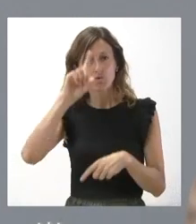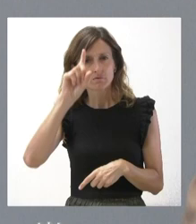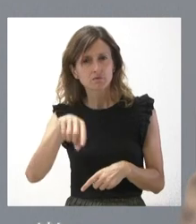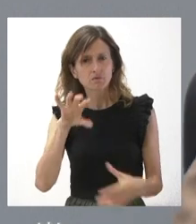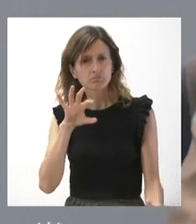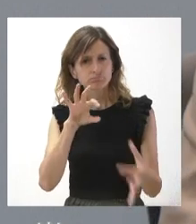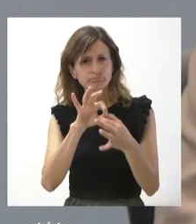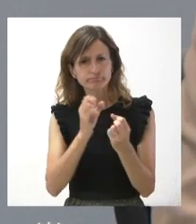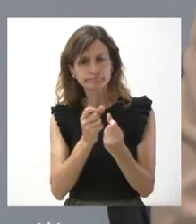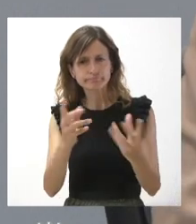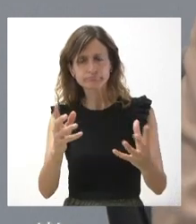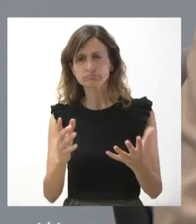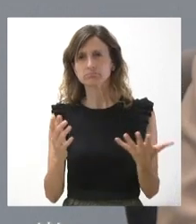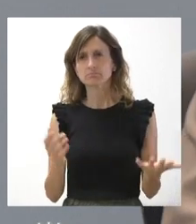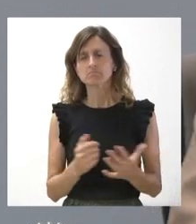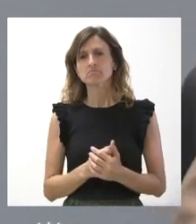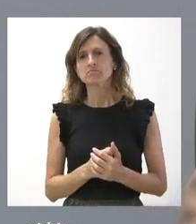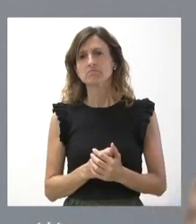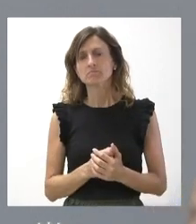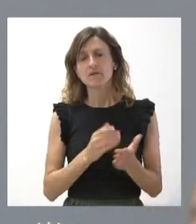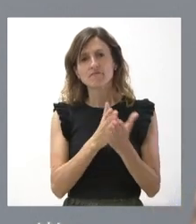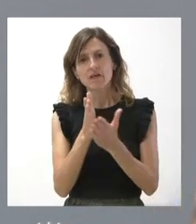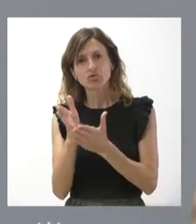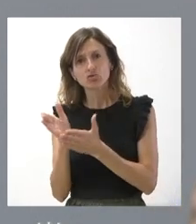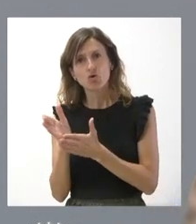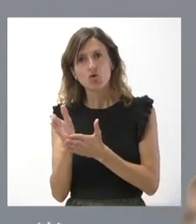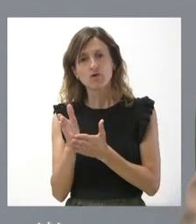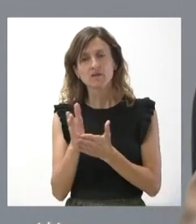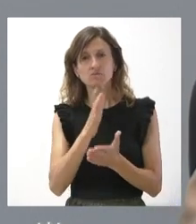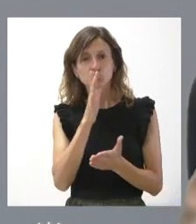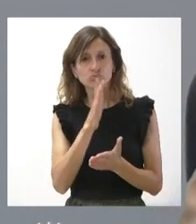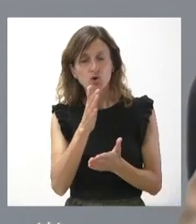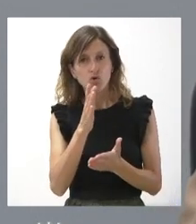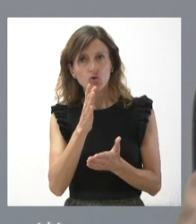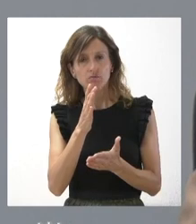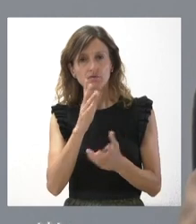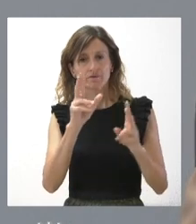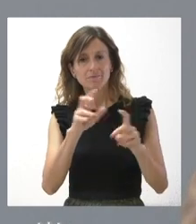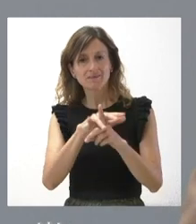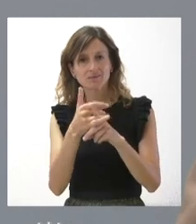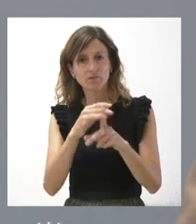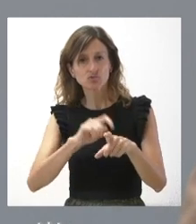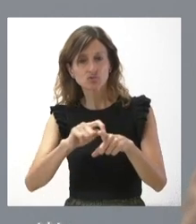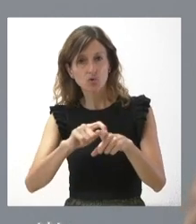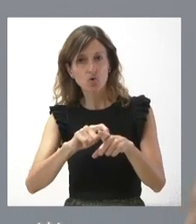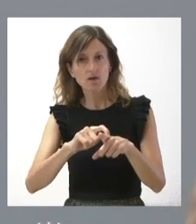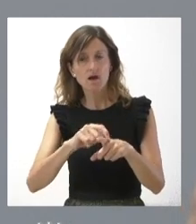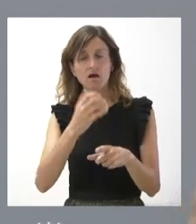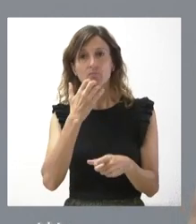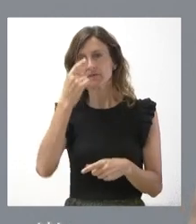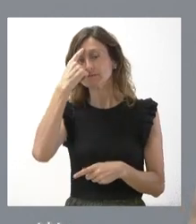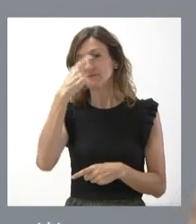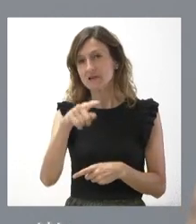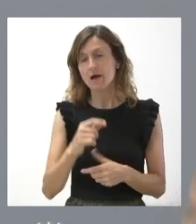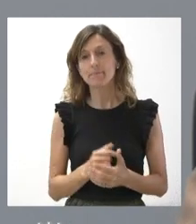que ver con los factores que producen algún tipo de situación psicológica. Fundamentalmente, saben ustedes que